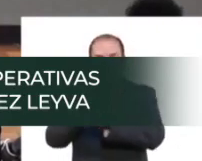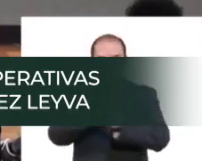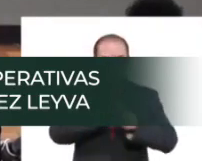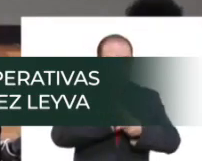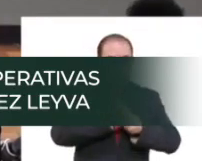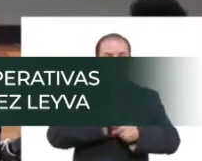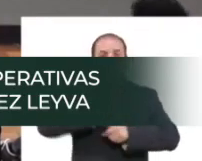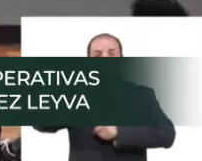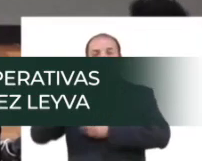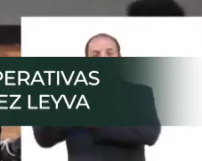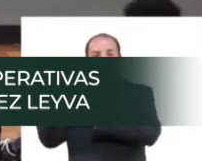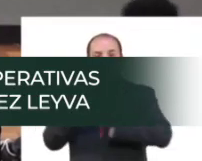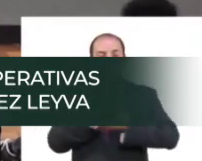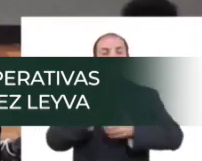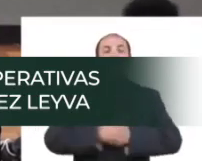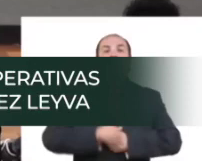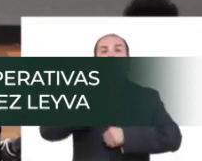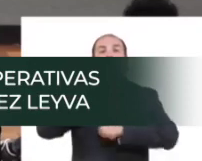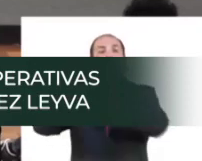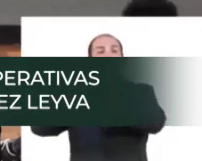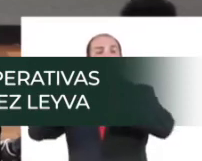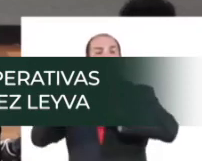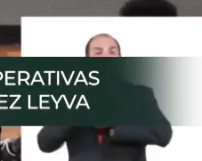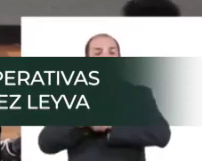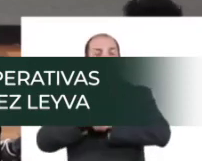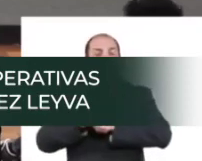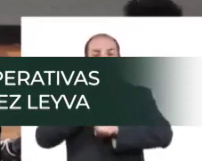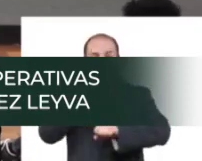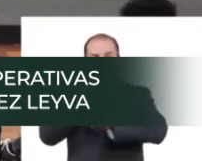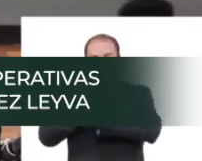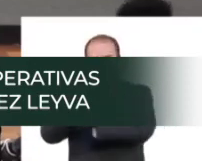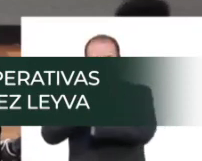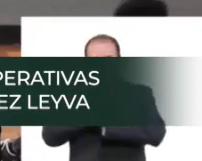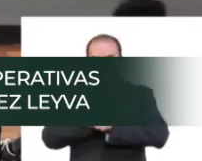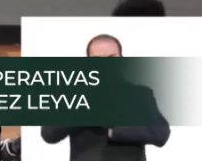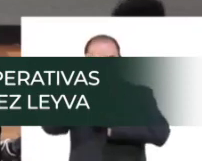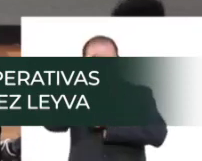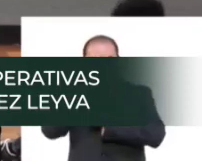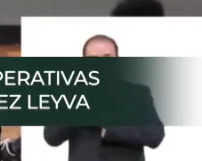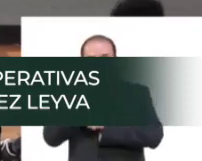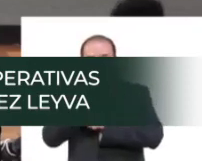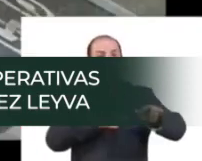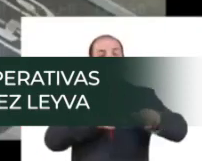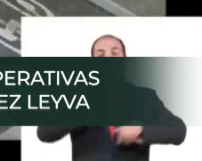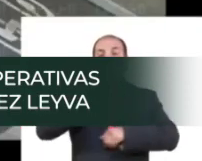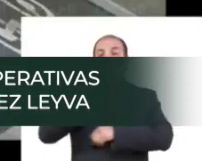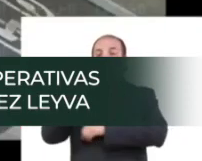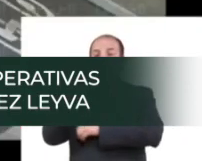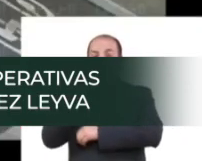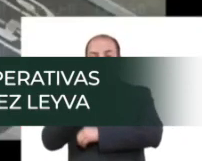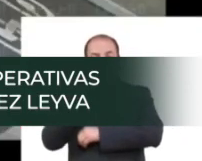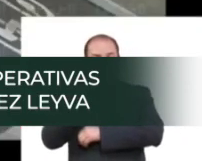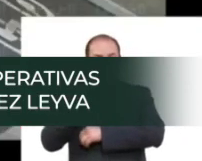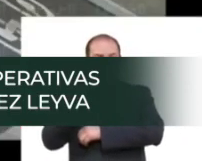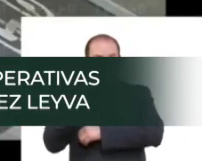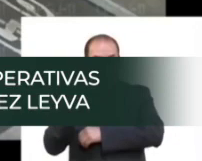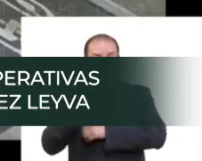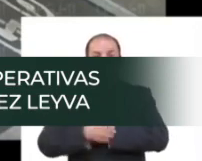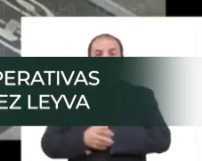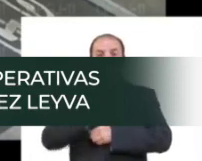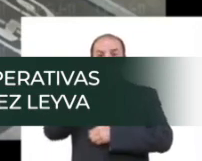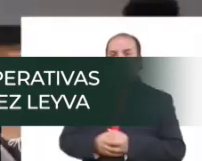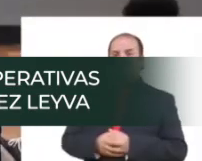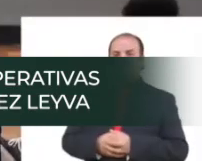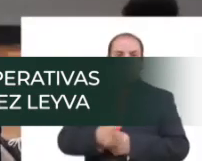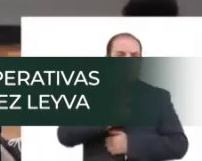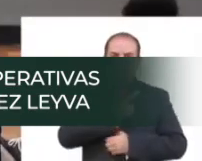gobierno, Claudia Sheinbaum, dijo que luego de la activación de la alerta al Centro de Control Poniente por disparos de arma de fuego, uniformados se trasladaron al lugar de